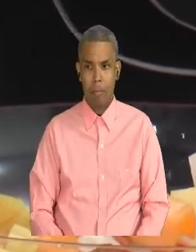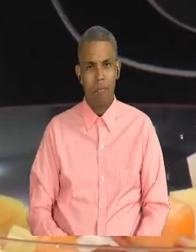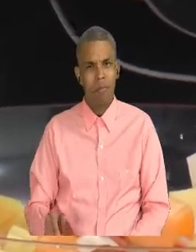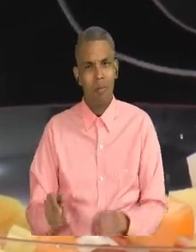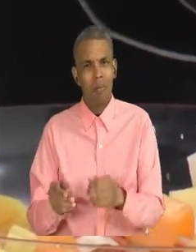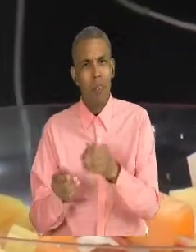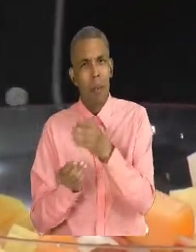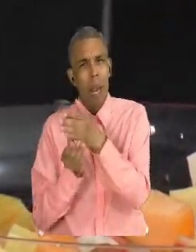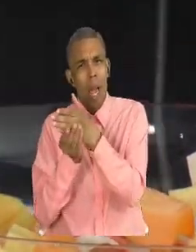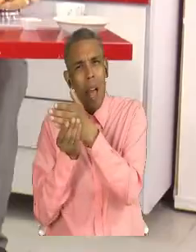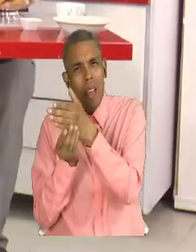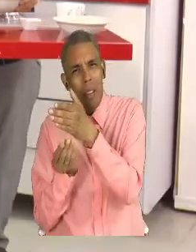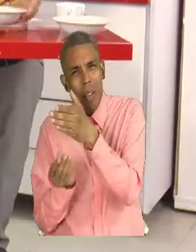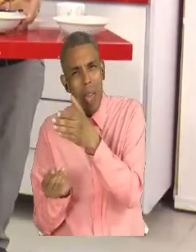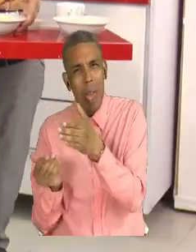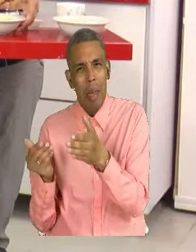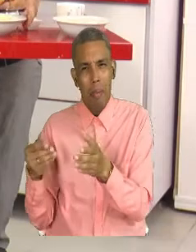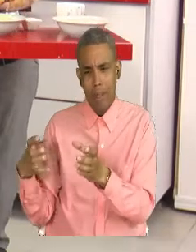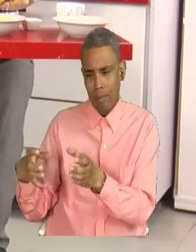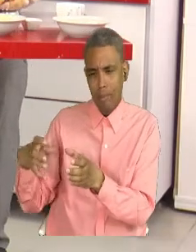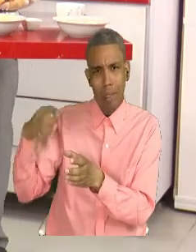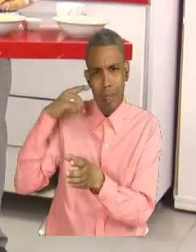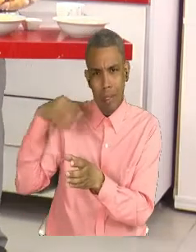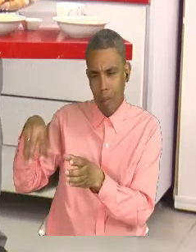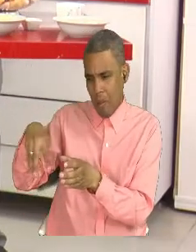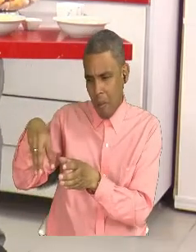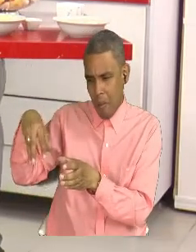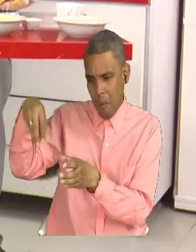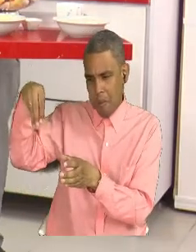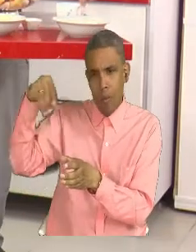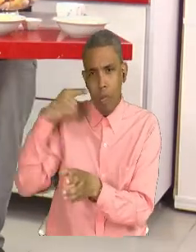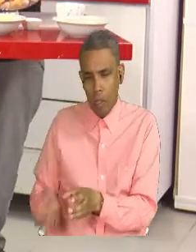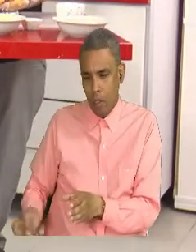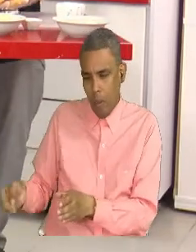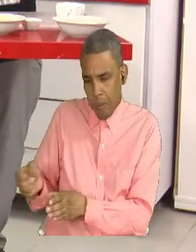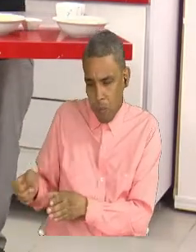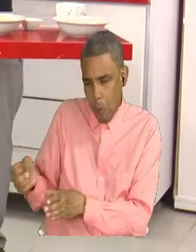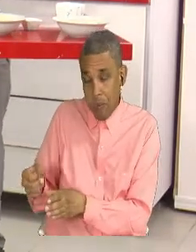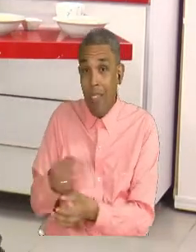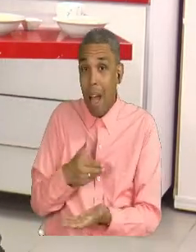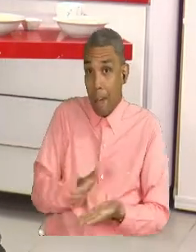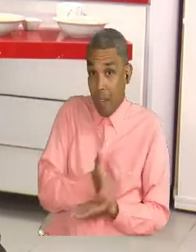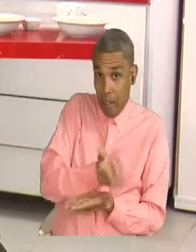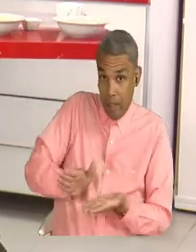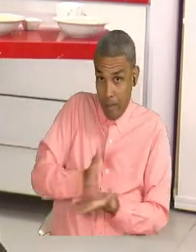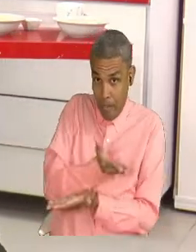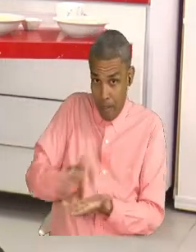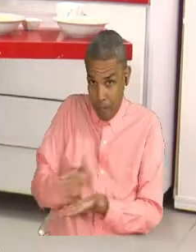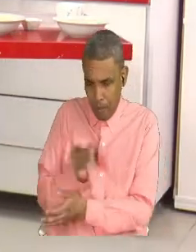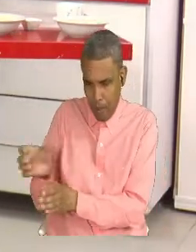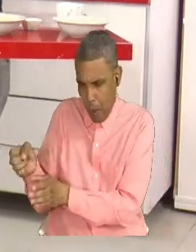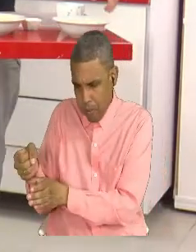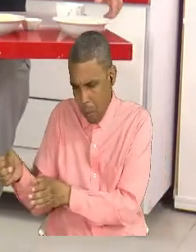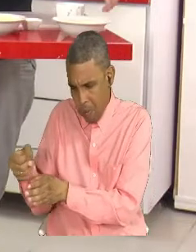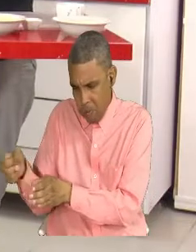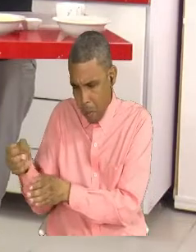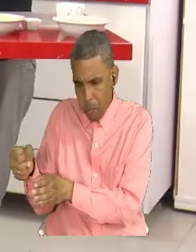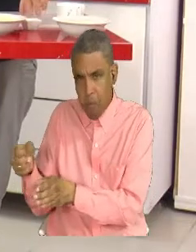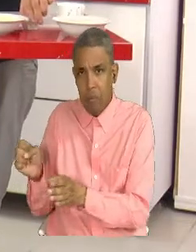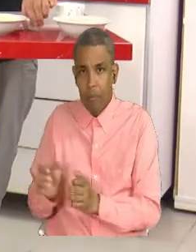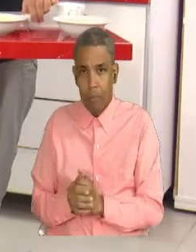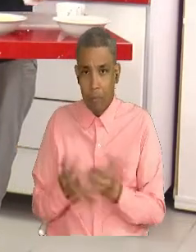para decorar y aderezar la ensalada ya en su montaje. Okay. Acá tenemos los camarones. Vale. Si quieres, Rochi, me regala